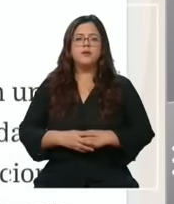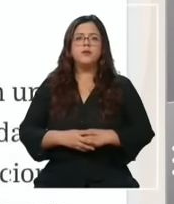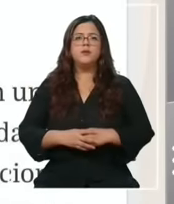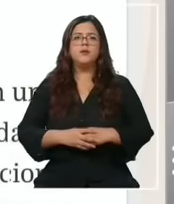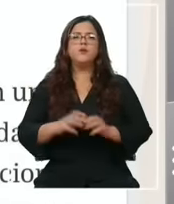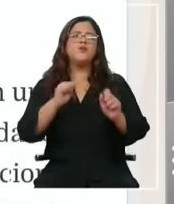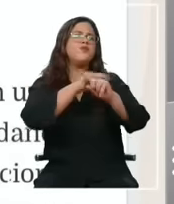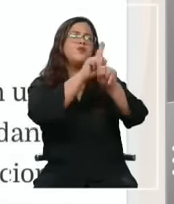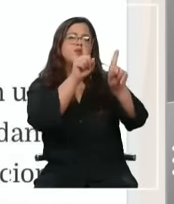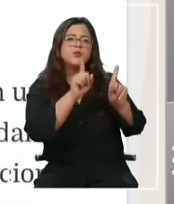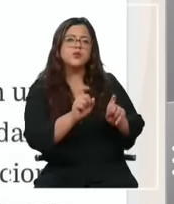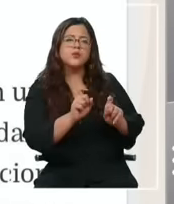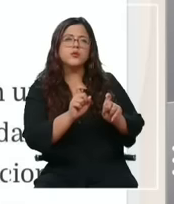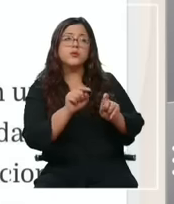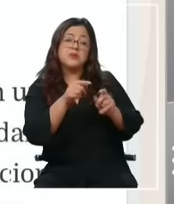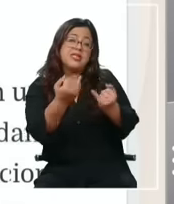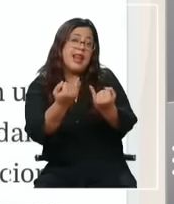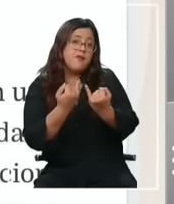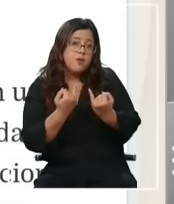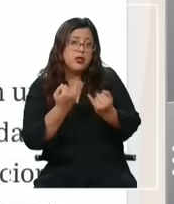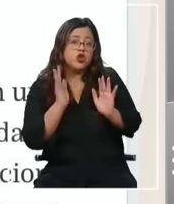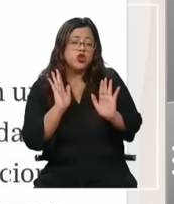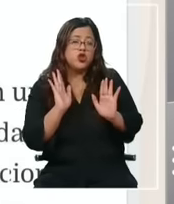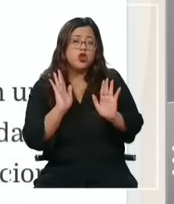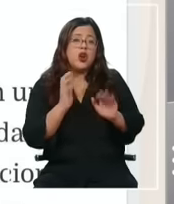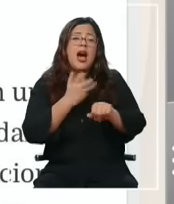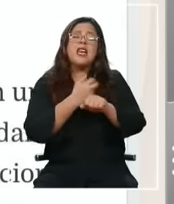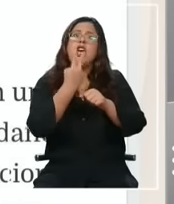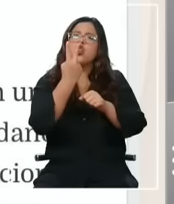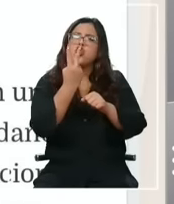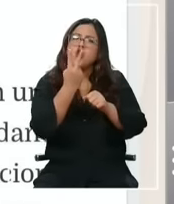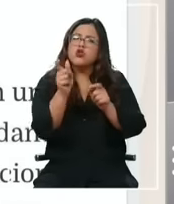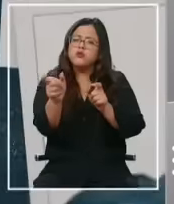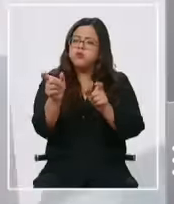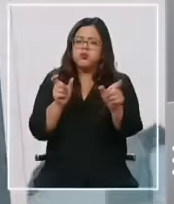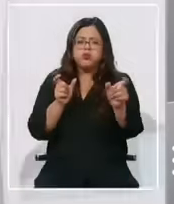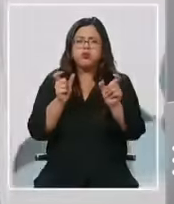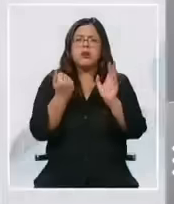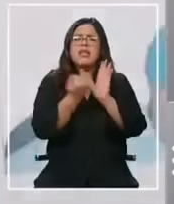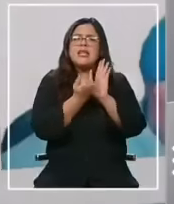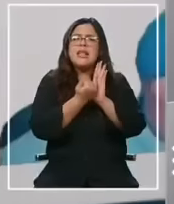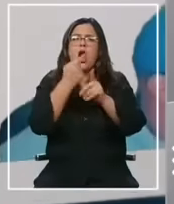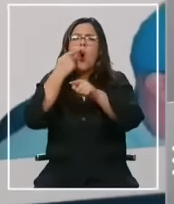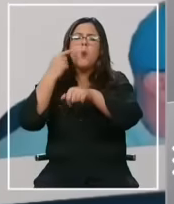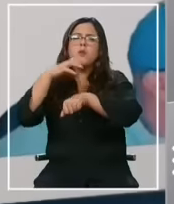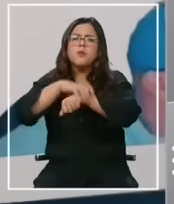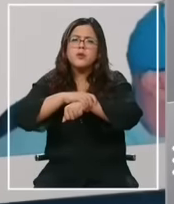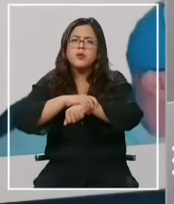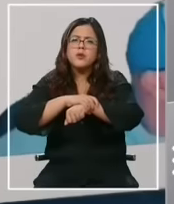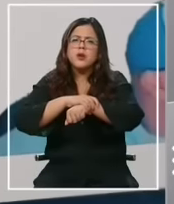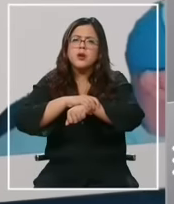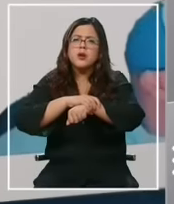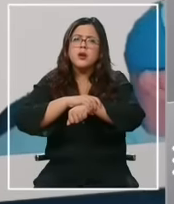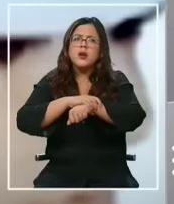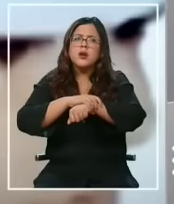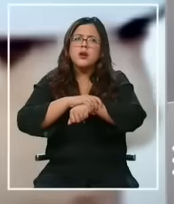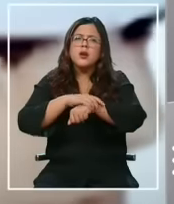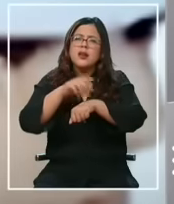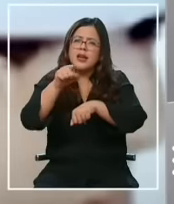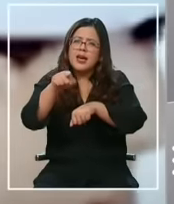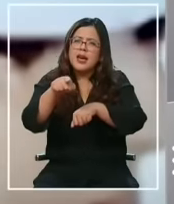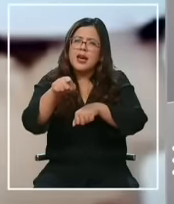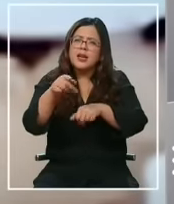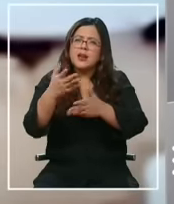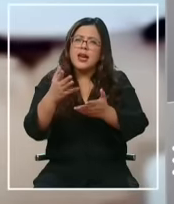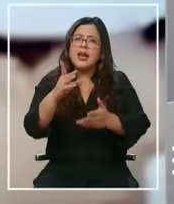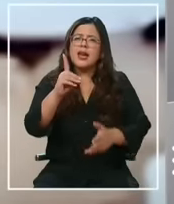Fiscal, se manejan, o por lo menos esa es la información que teníamos, 2 identidades de este detenido. ¿Usted nos puede confirmar si se trata efectivamente